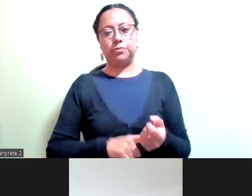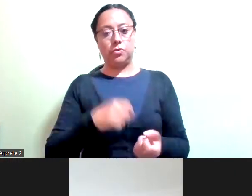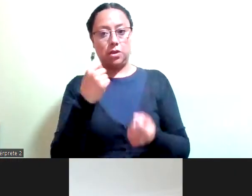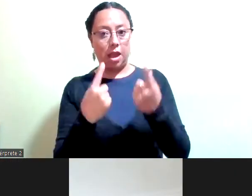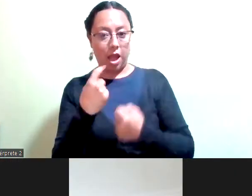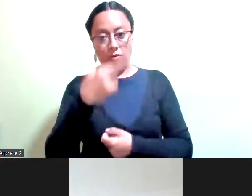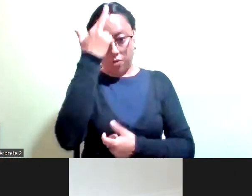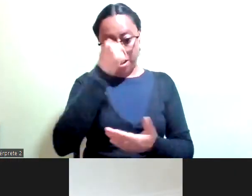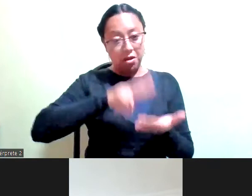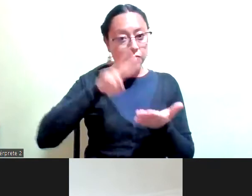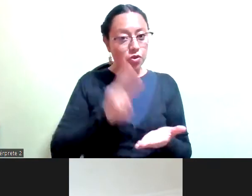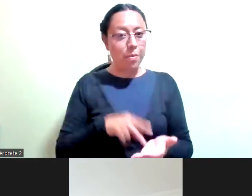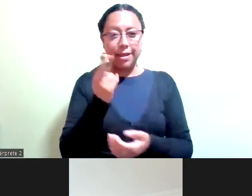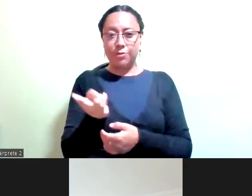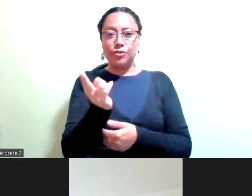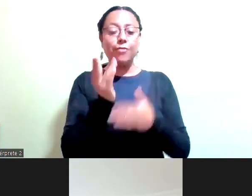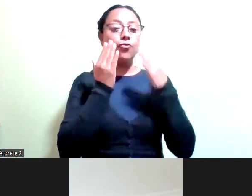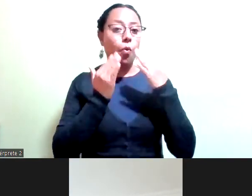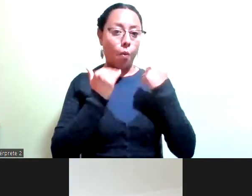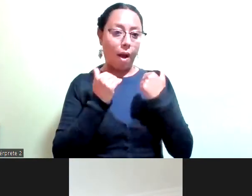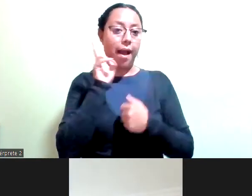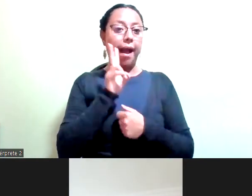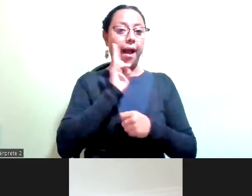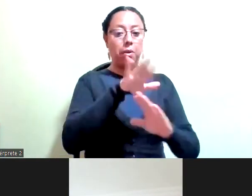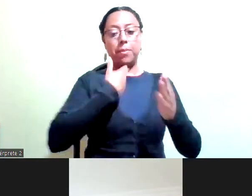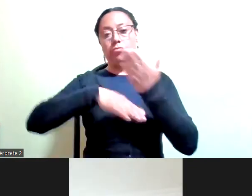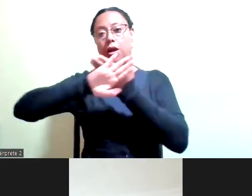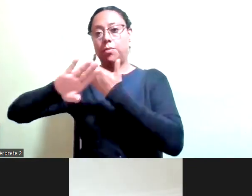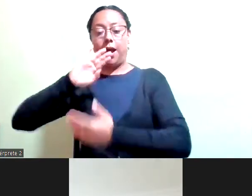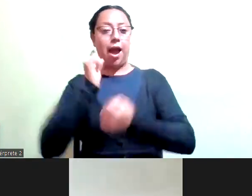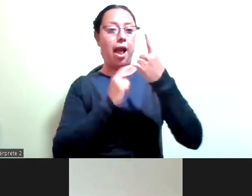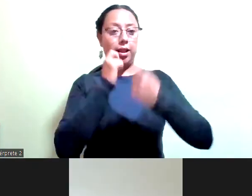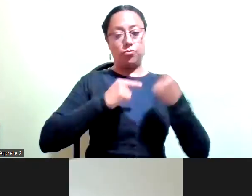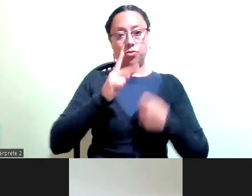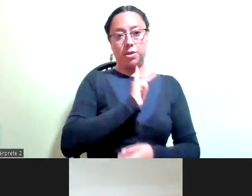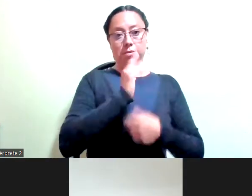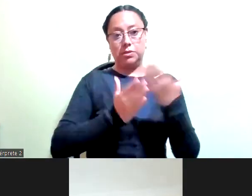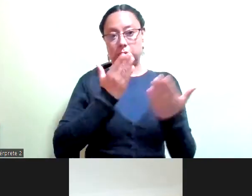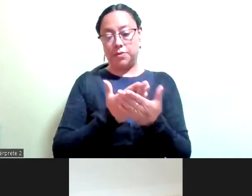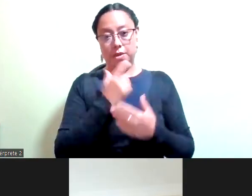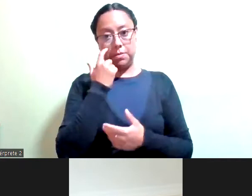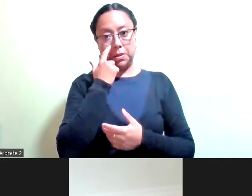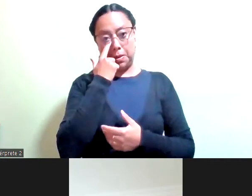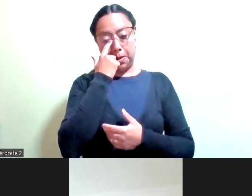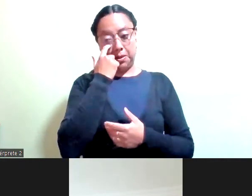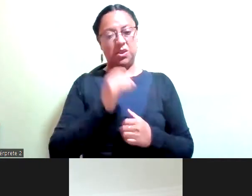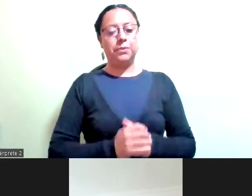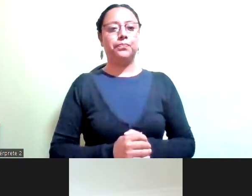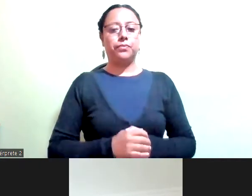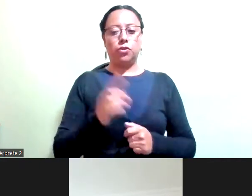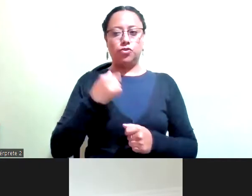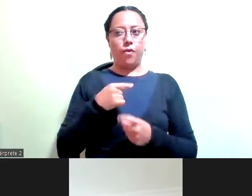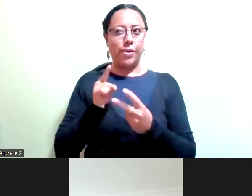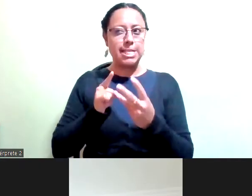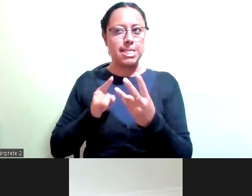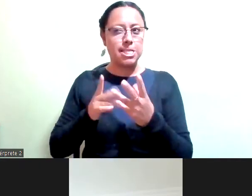a votar sin argumentar en contra en ninguno de mis planteamientos. Entonces, dice que va a caer en provocación. Yo no traté de provocarles en ningún